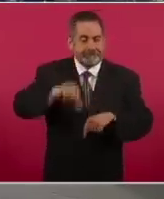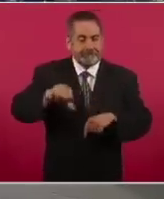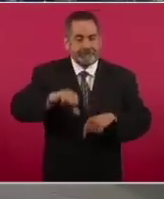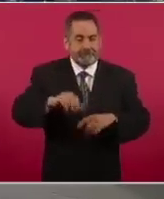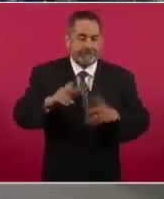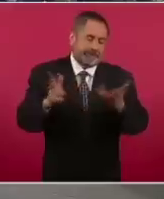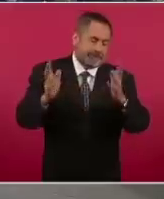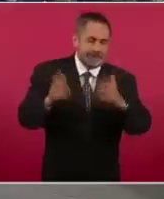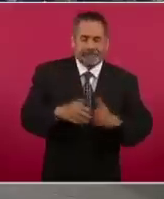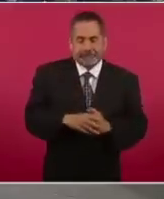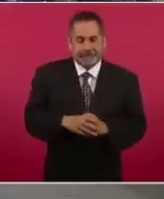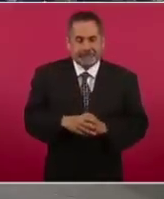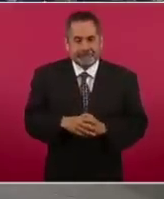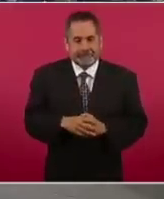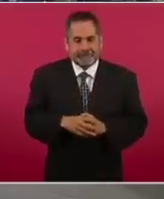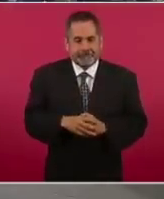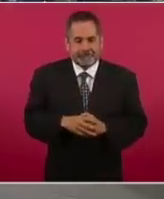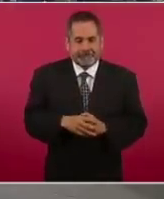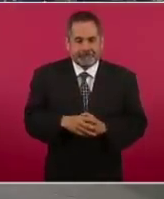Es que